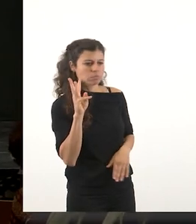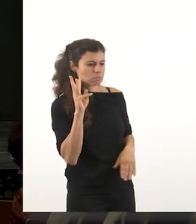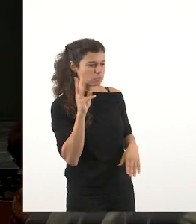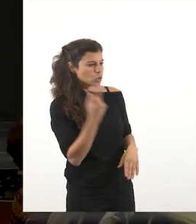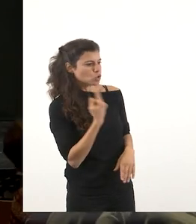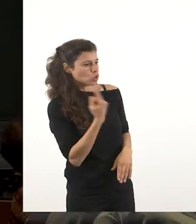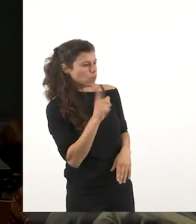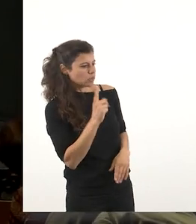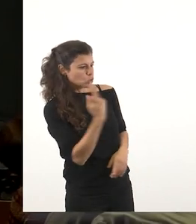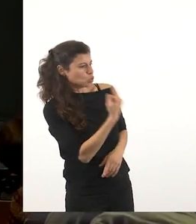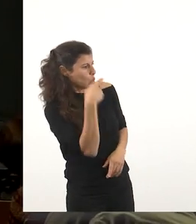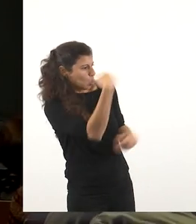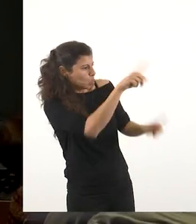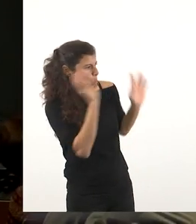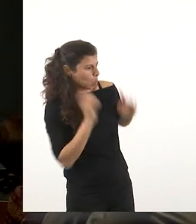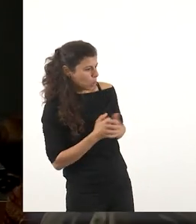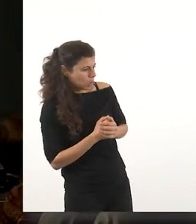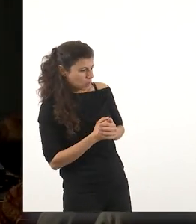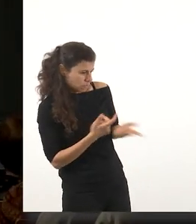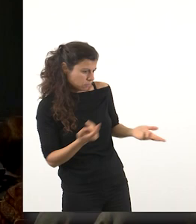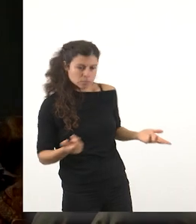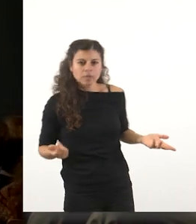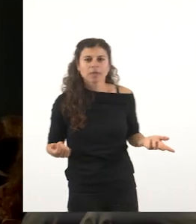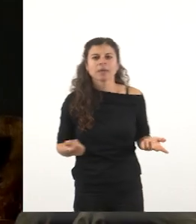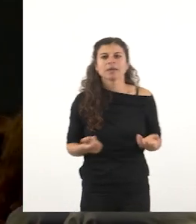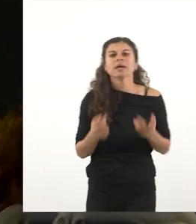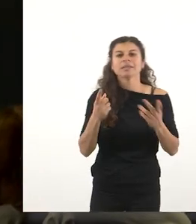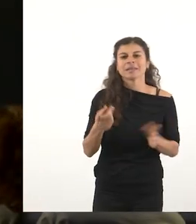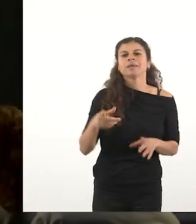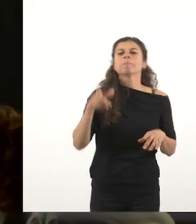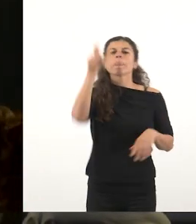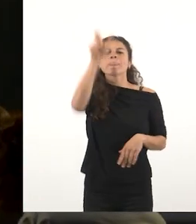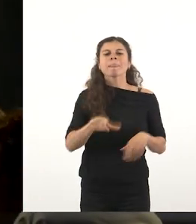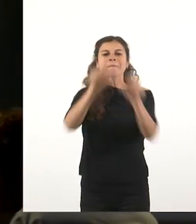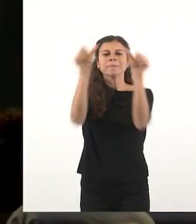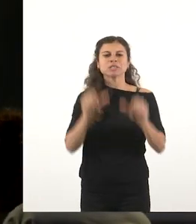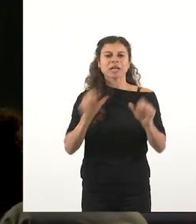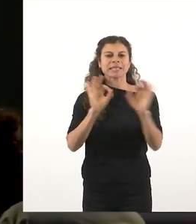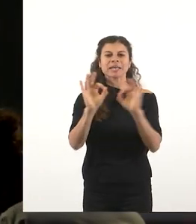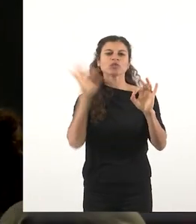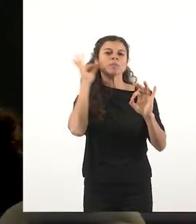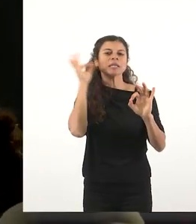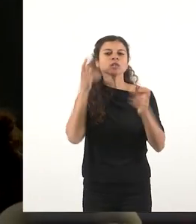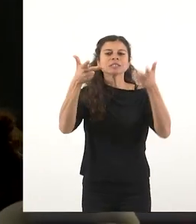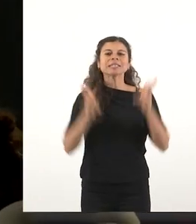Solas no vamos, el que va solo en esta calle eres tú, chaval, has de mirarlo. Y el personaje femenino, cuando se sienta en la escena, se sienta